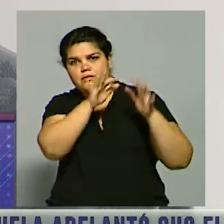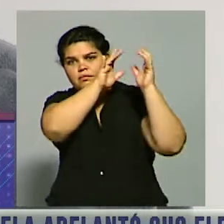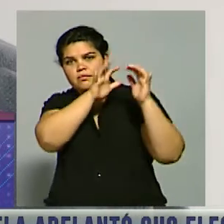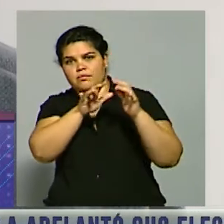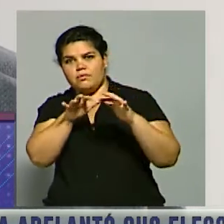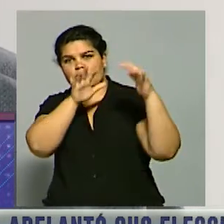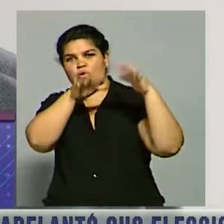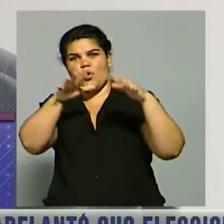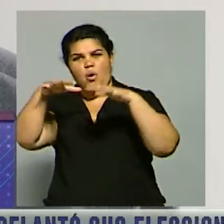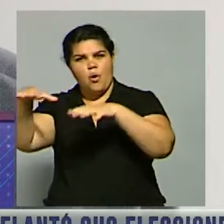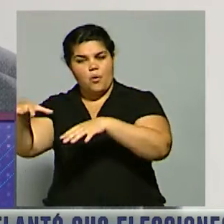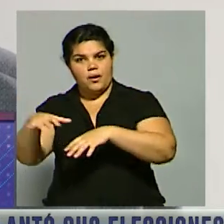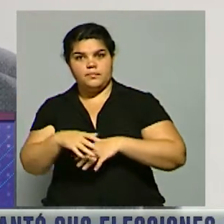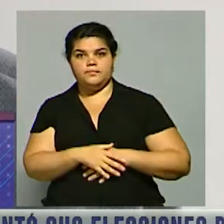ocasionó